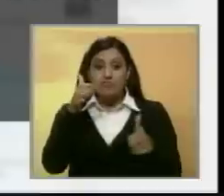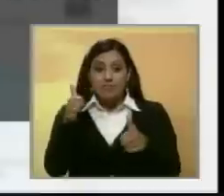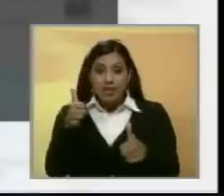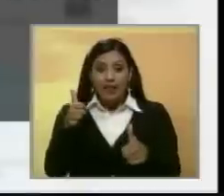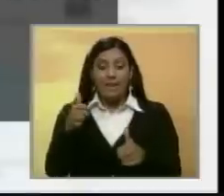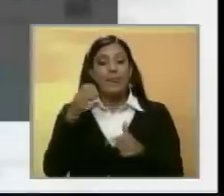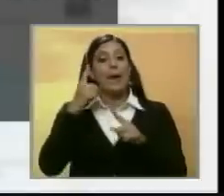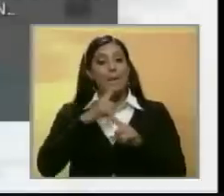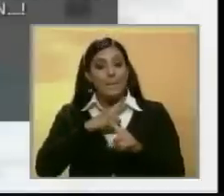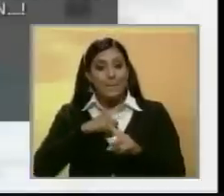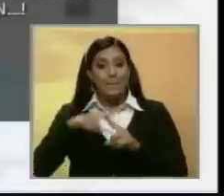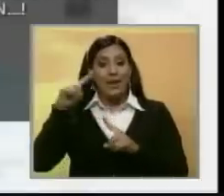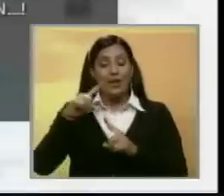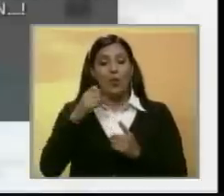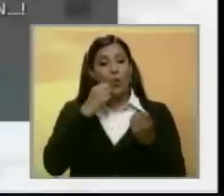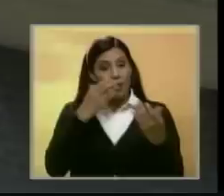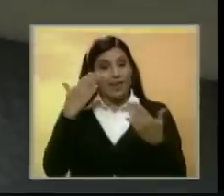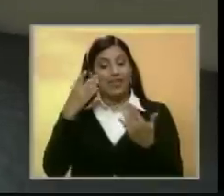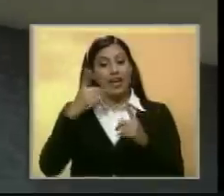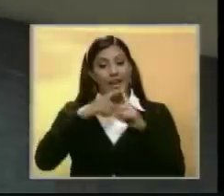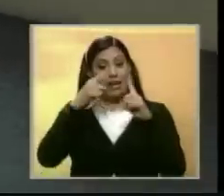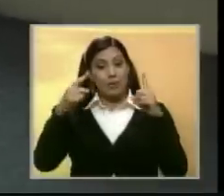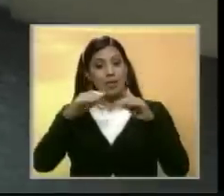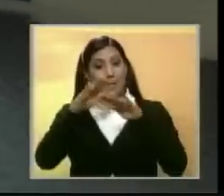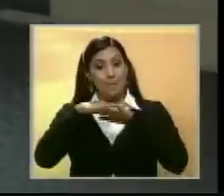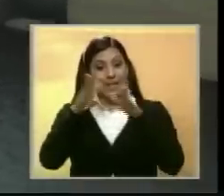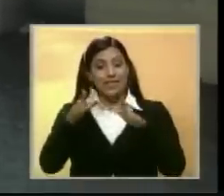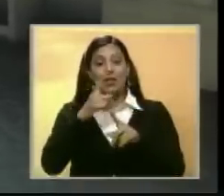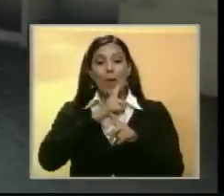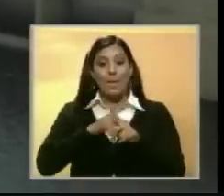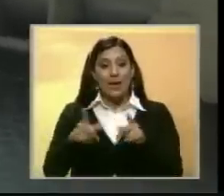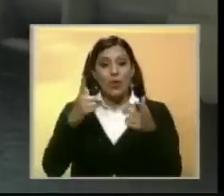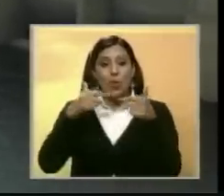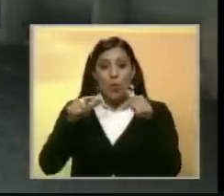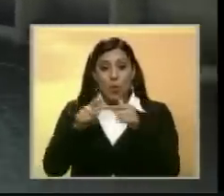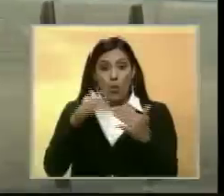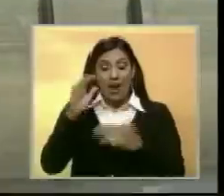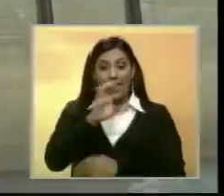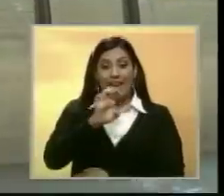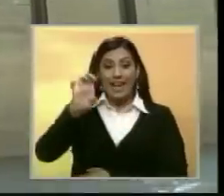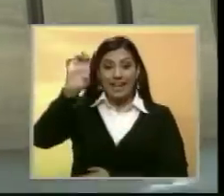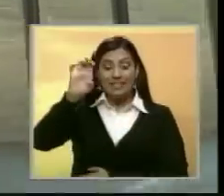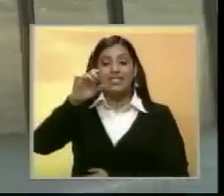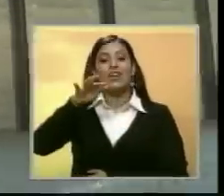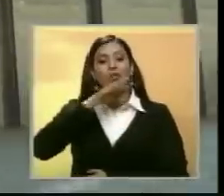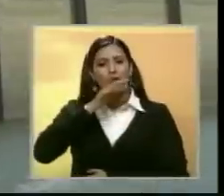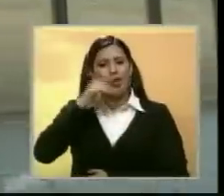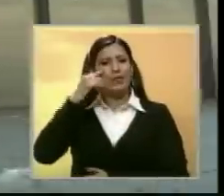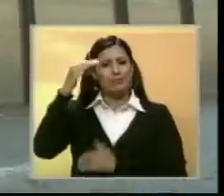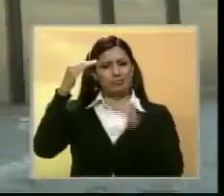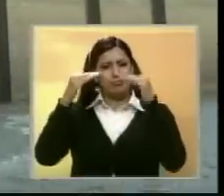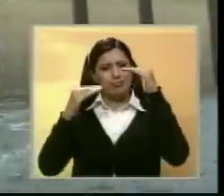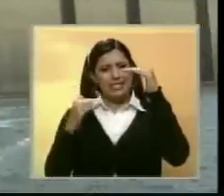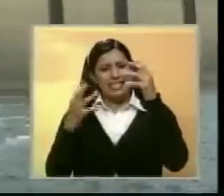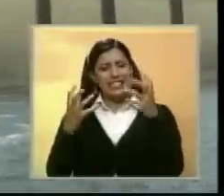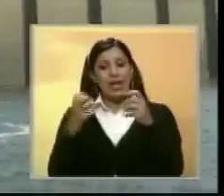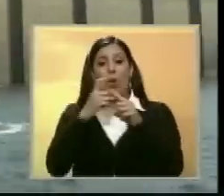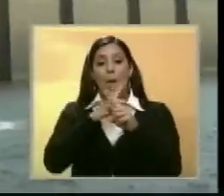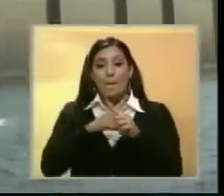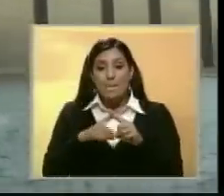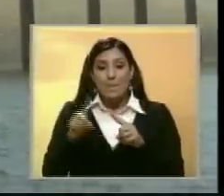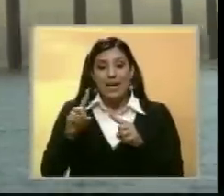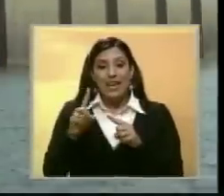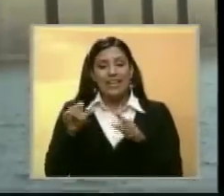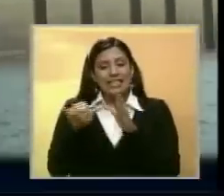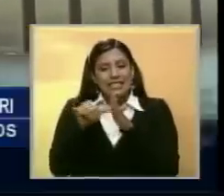agua. Asimismo, el titular de Energía Eléctrica informó que en el sector este del embalse se sigue viendo sequía. Sin embargo, destacó